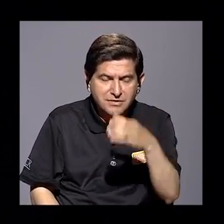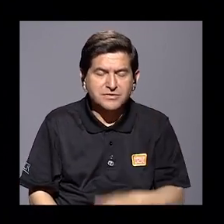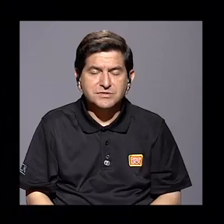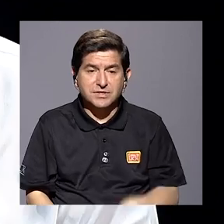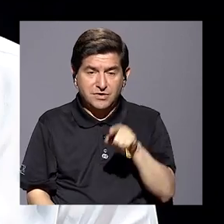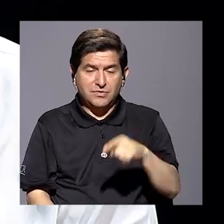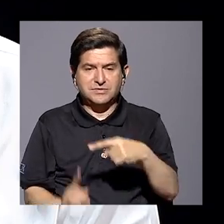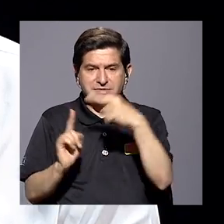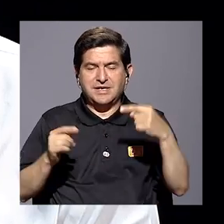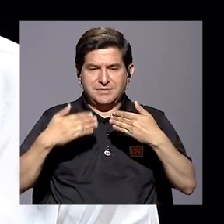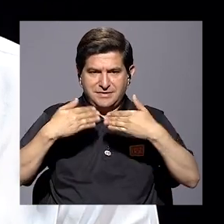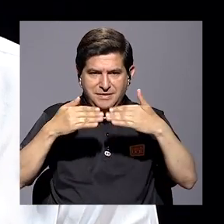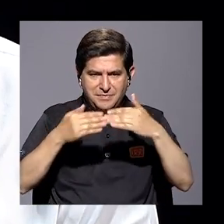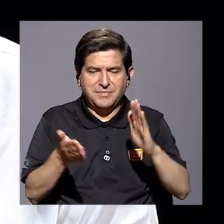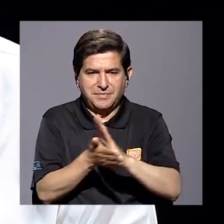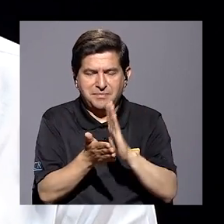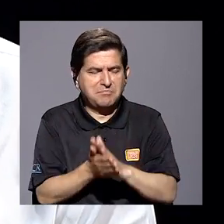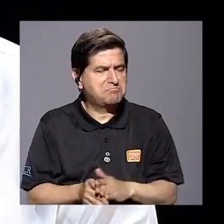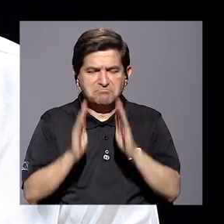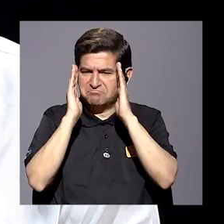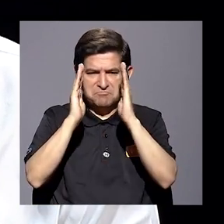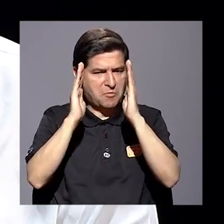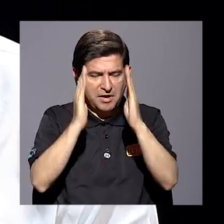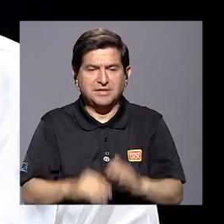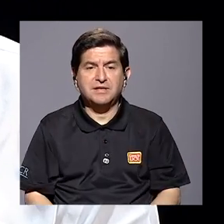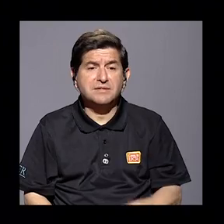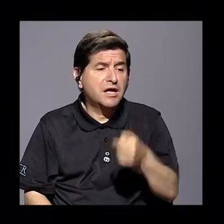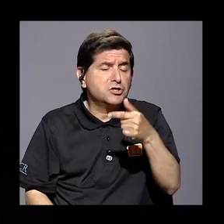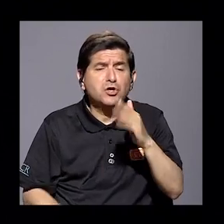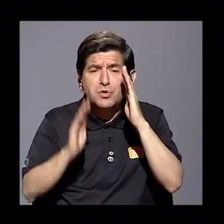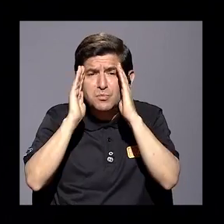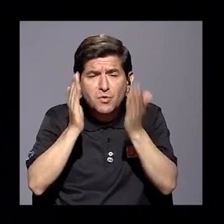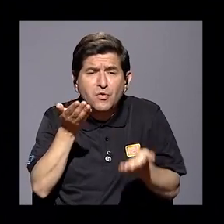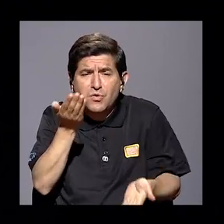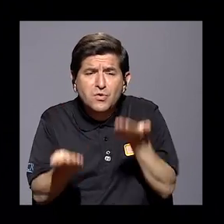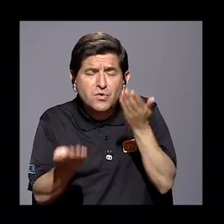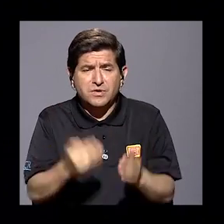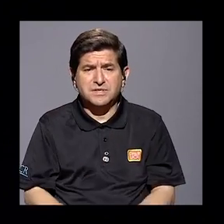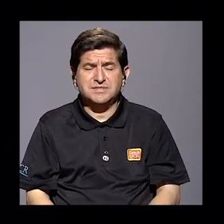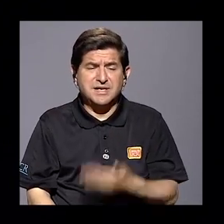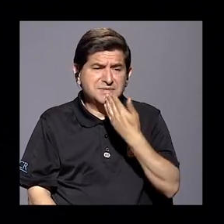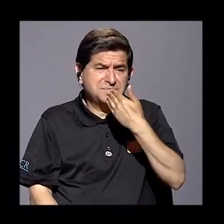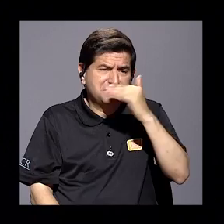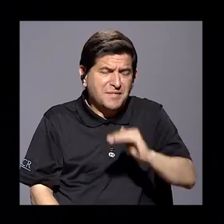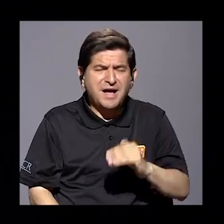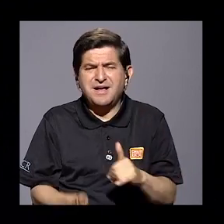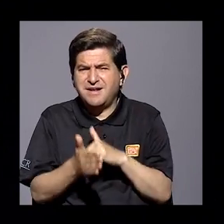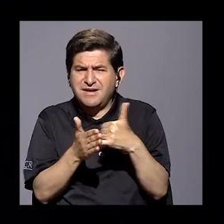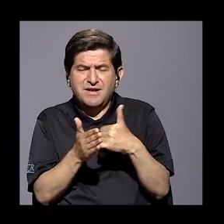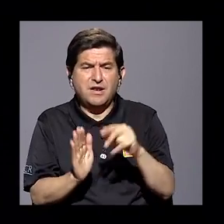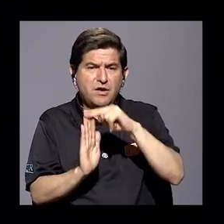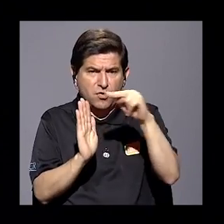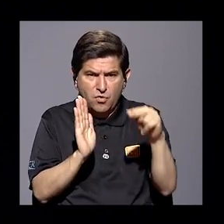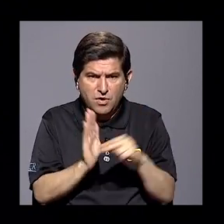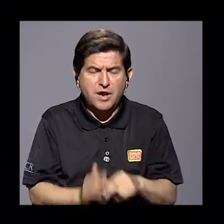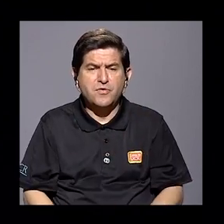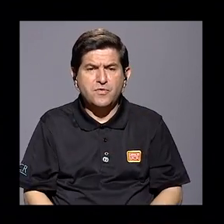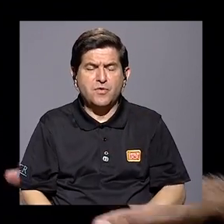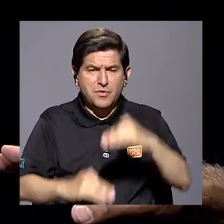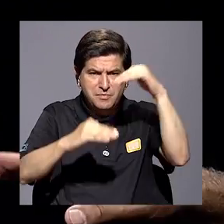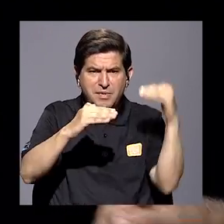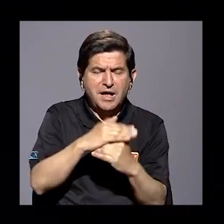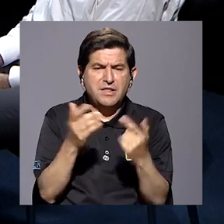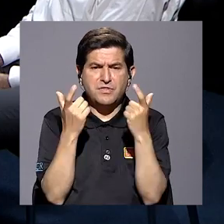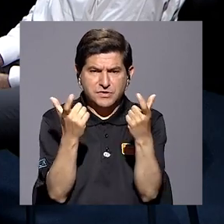panamá papers que no fueron consideradas en su gran mayoría y que la pocas que se consideraron se hicieron mal o se debilitaron como la norma sub